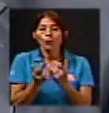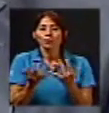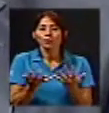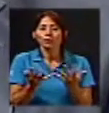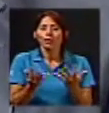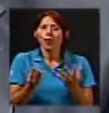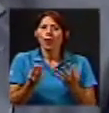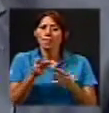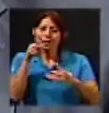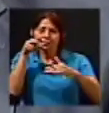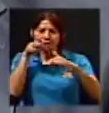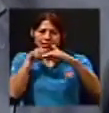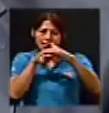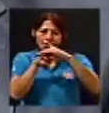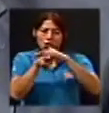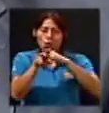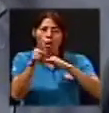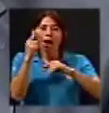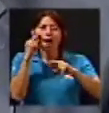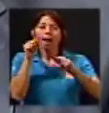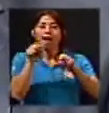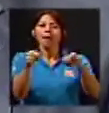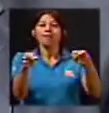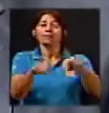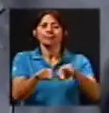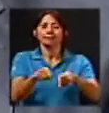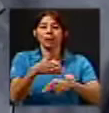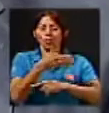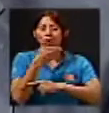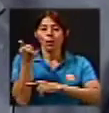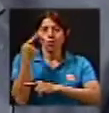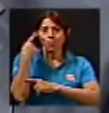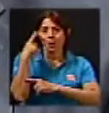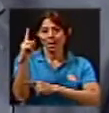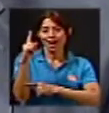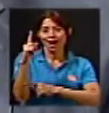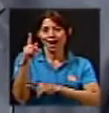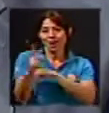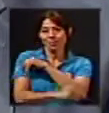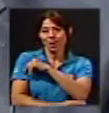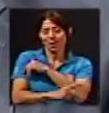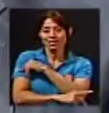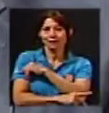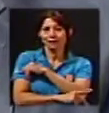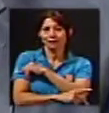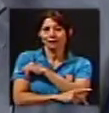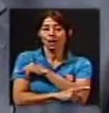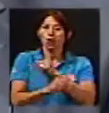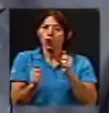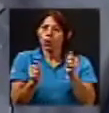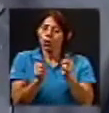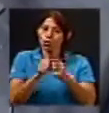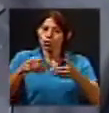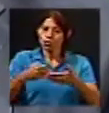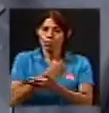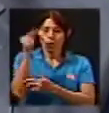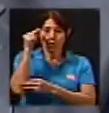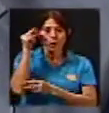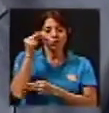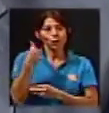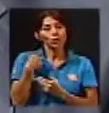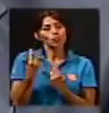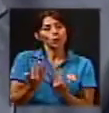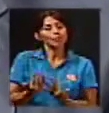con mucha visión de que va a ser lo mejor para el país, con un nuevo gobierno que espero que